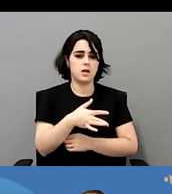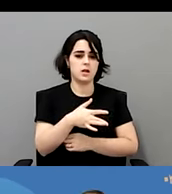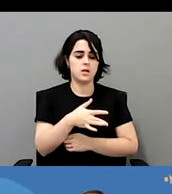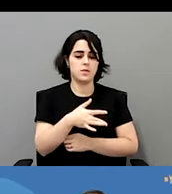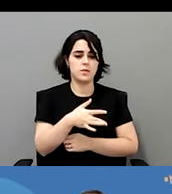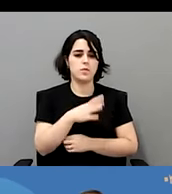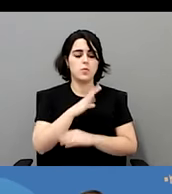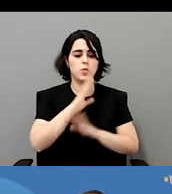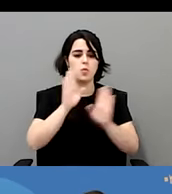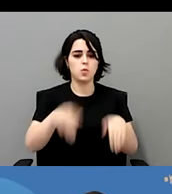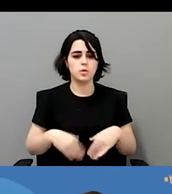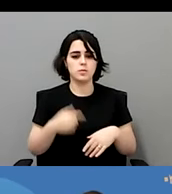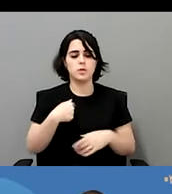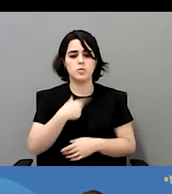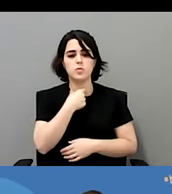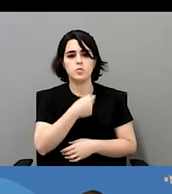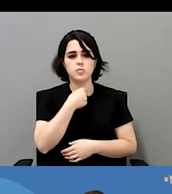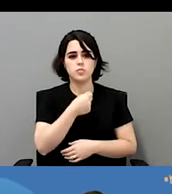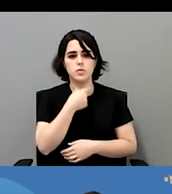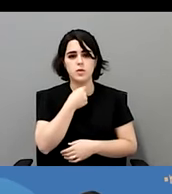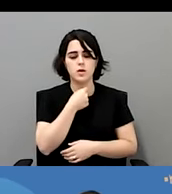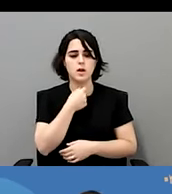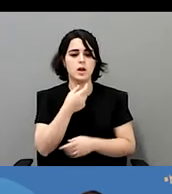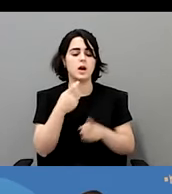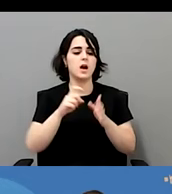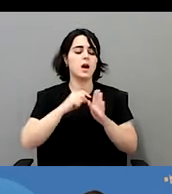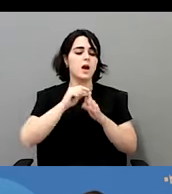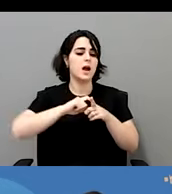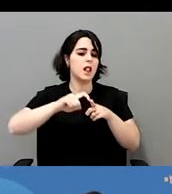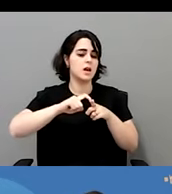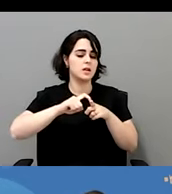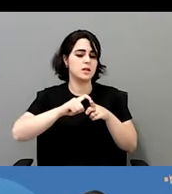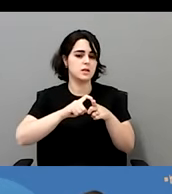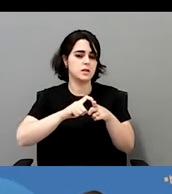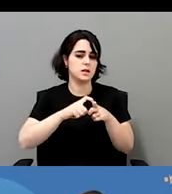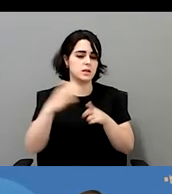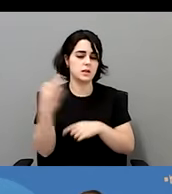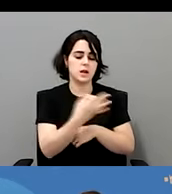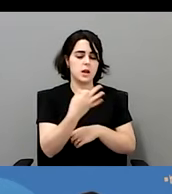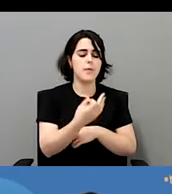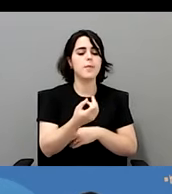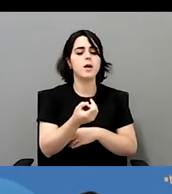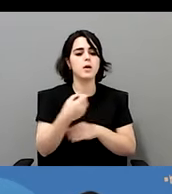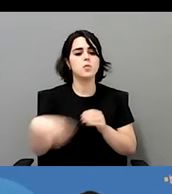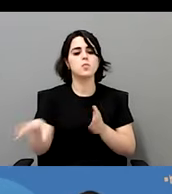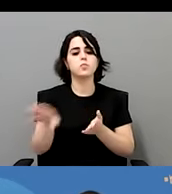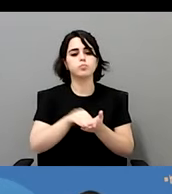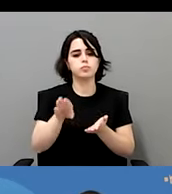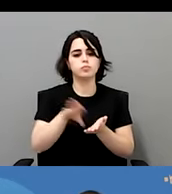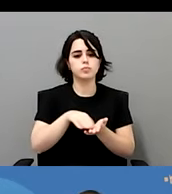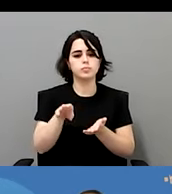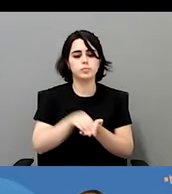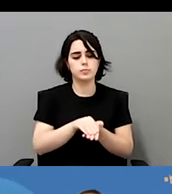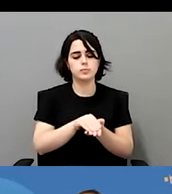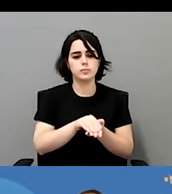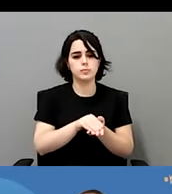agregar algunos aspectos que se deben tener en cuenta en la